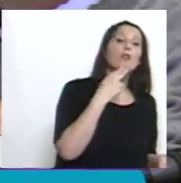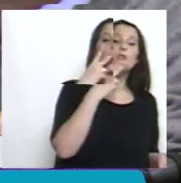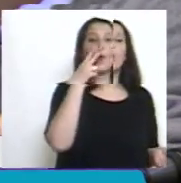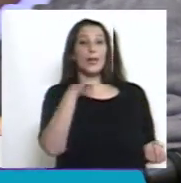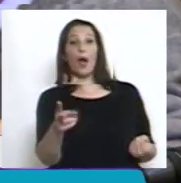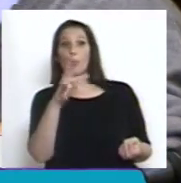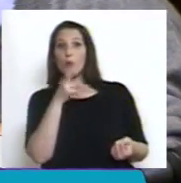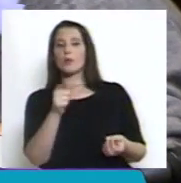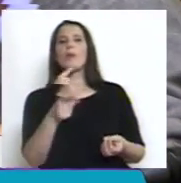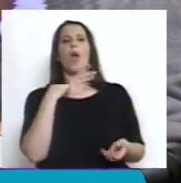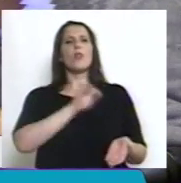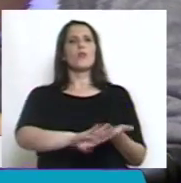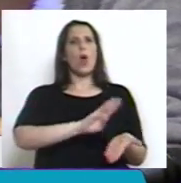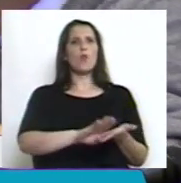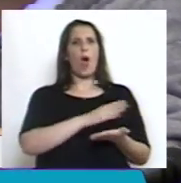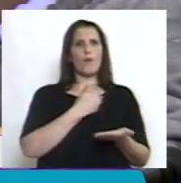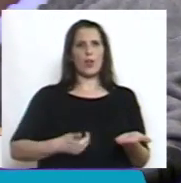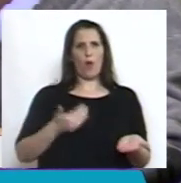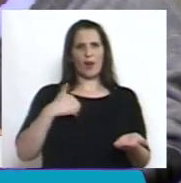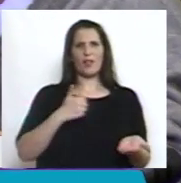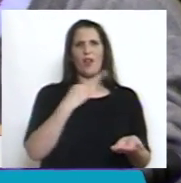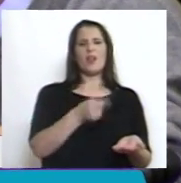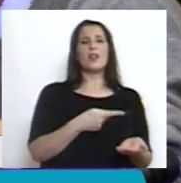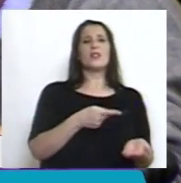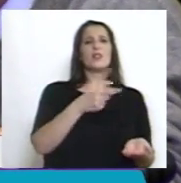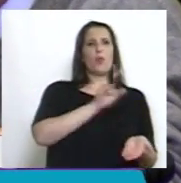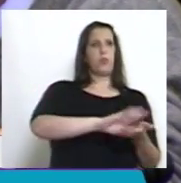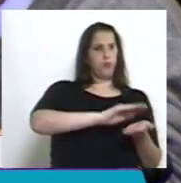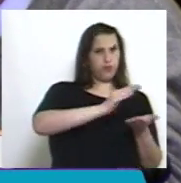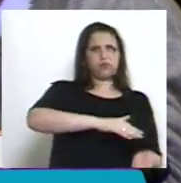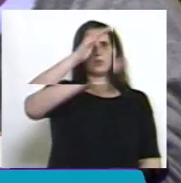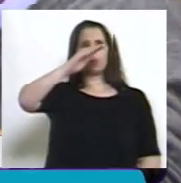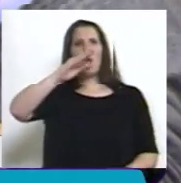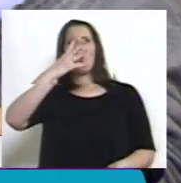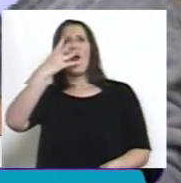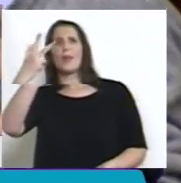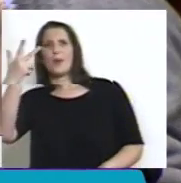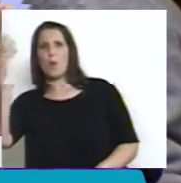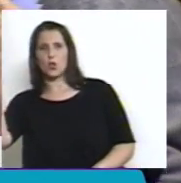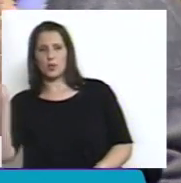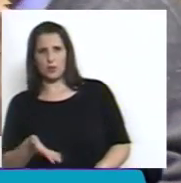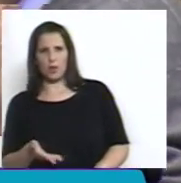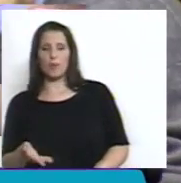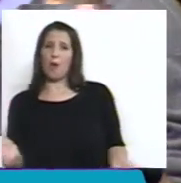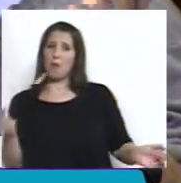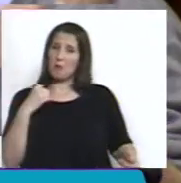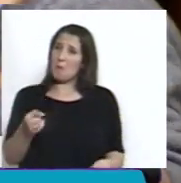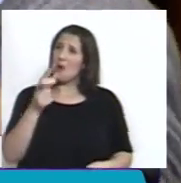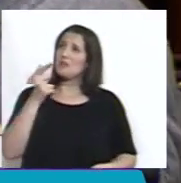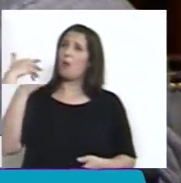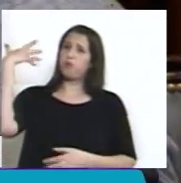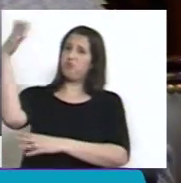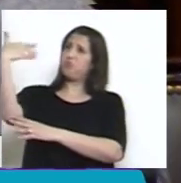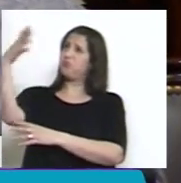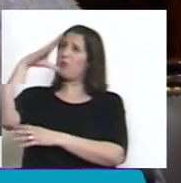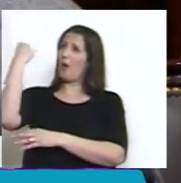la deuda bruta del gobierno argentino pasó de 33% del producto a 43%. Digo, porque hay mucho discurso del desendeudamiento. La